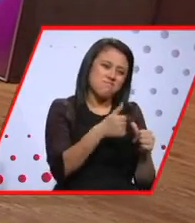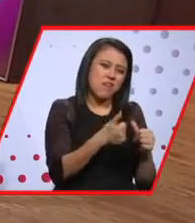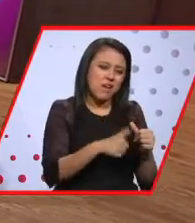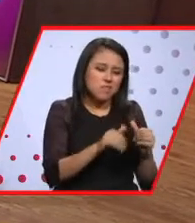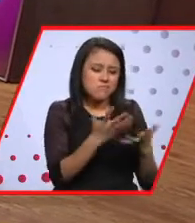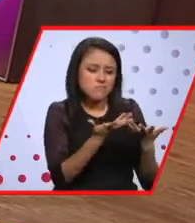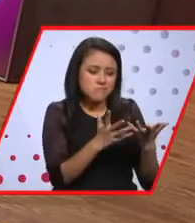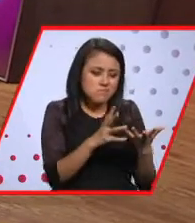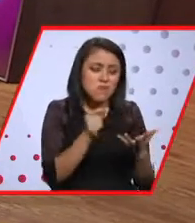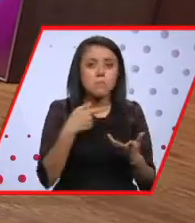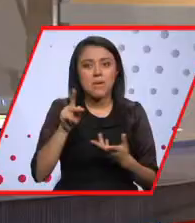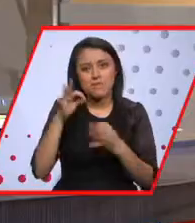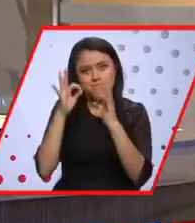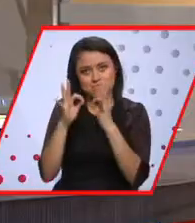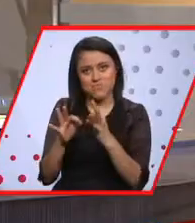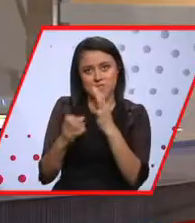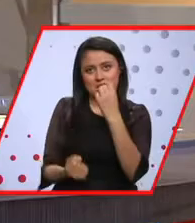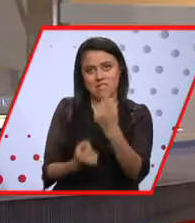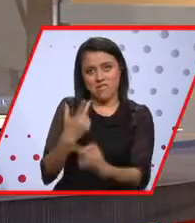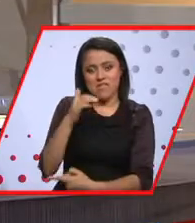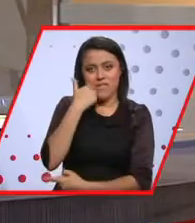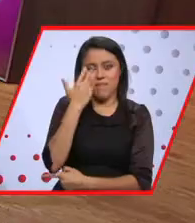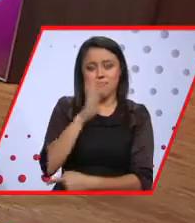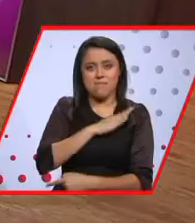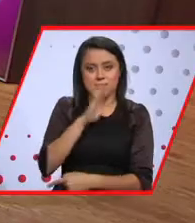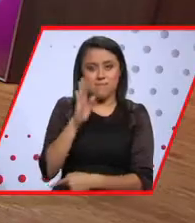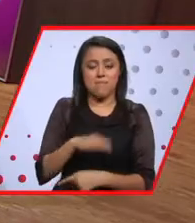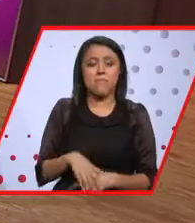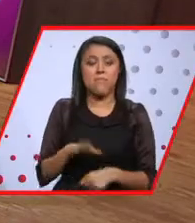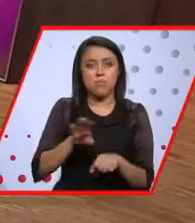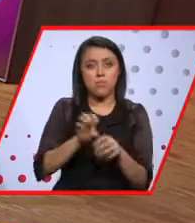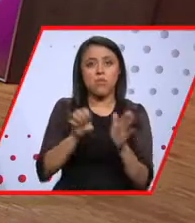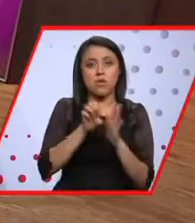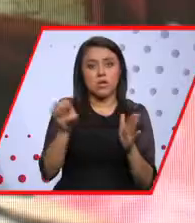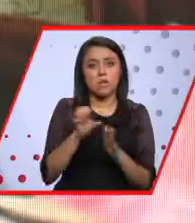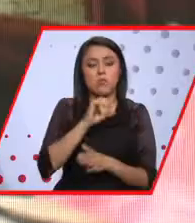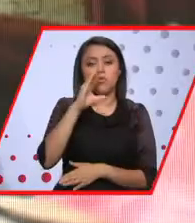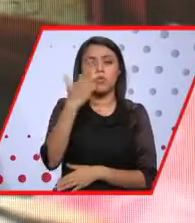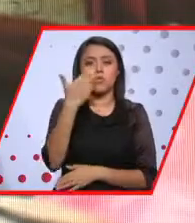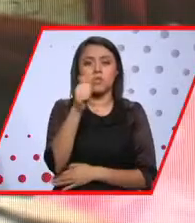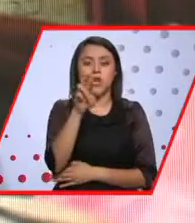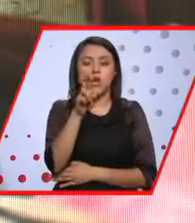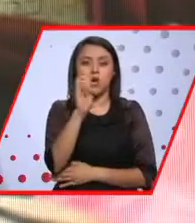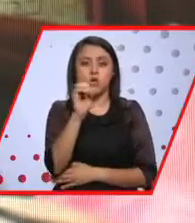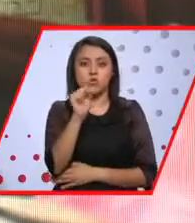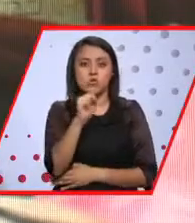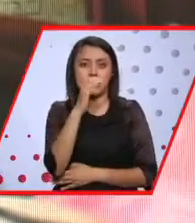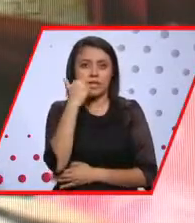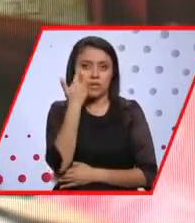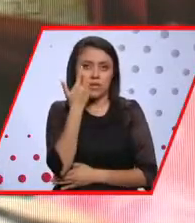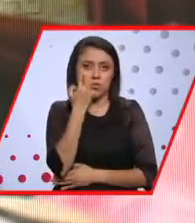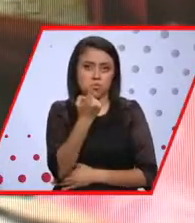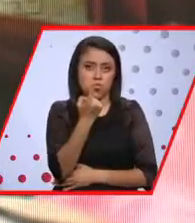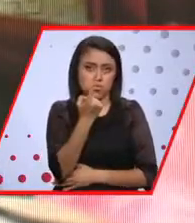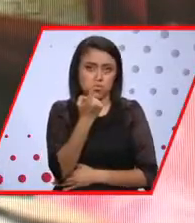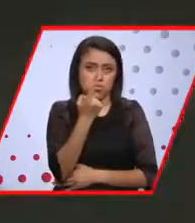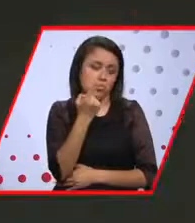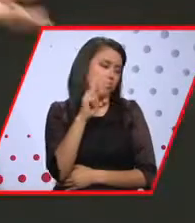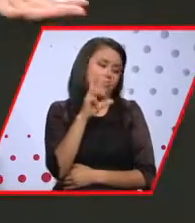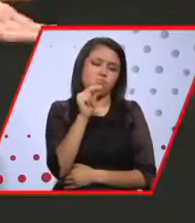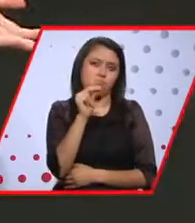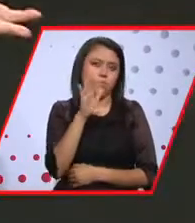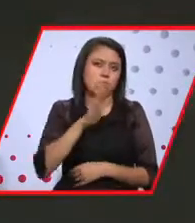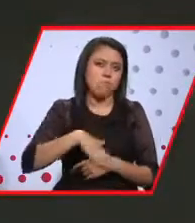Exacto. Y aquí tiene sus detallitos. Por ejemplo, la Asociación de Charros en México, que piden no de un par, sino